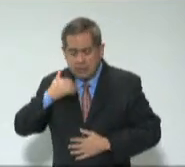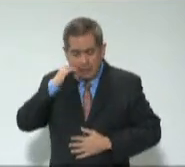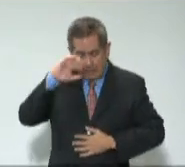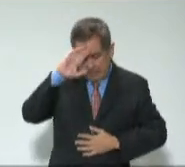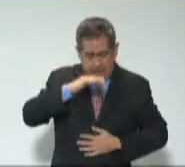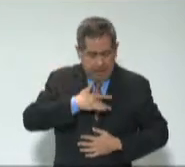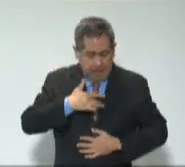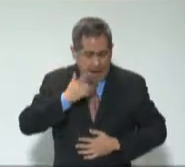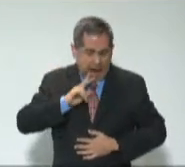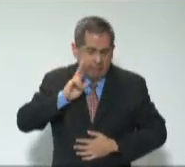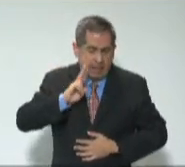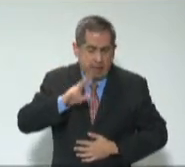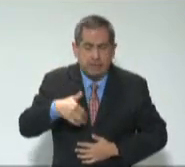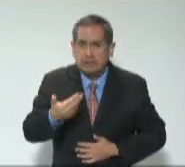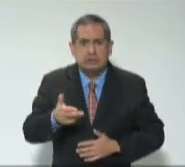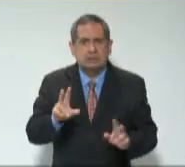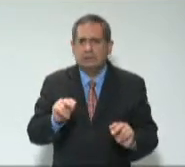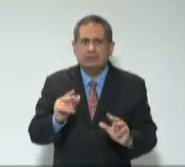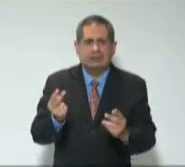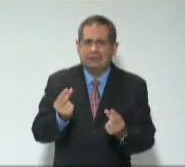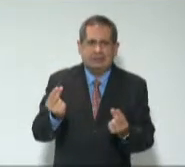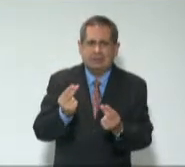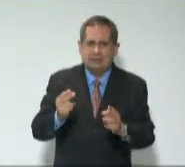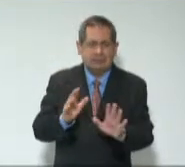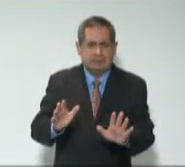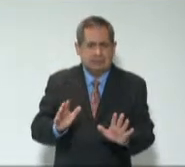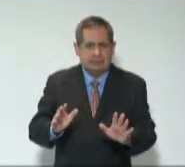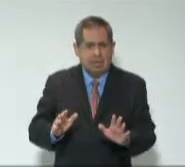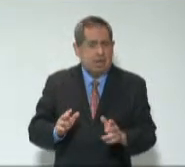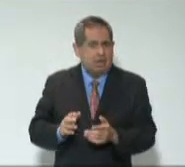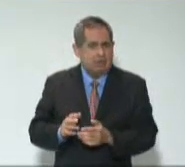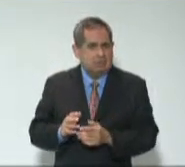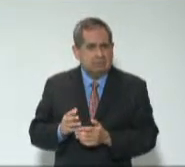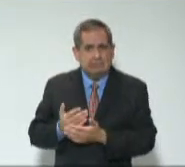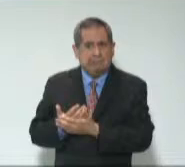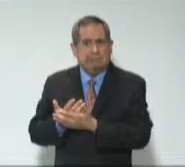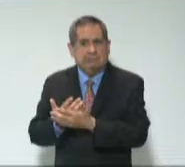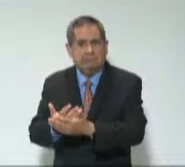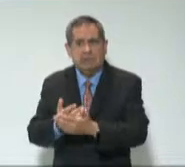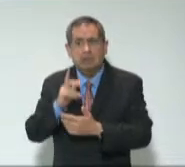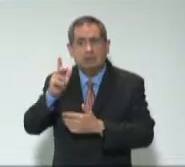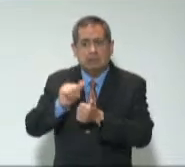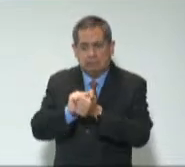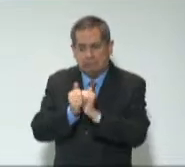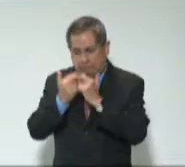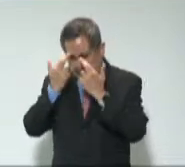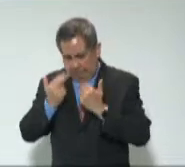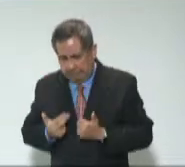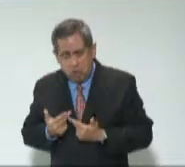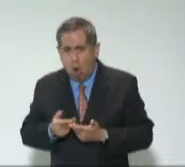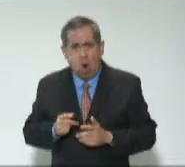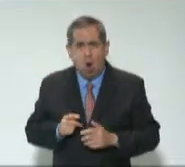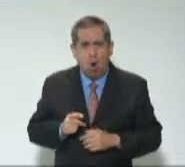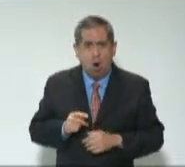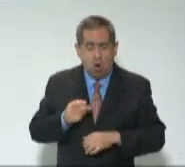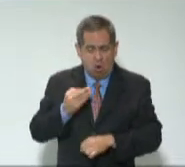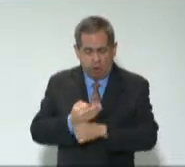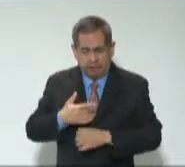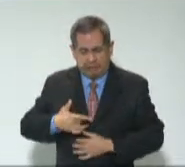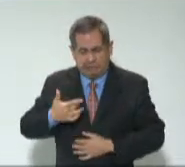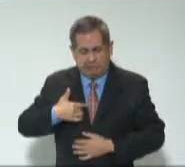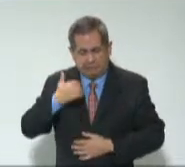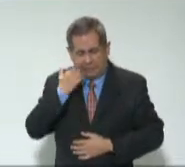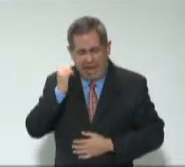tenemos que esperar que tengamos eh síntomas que se deterioran para ir al hospital apenas tengamos algún